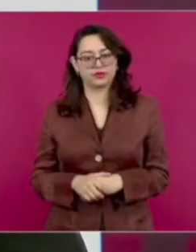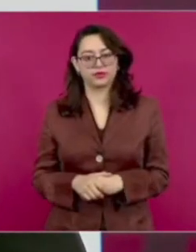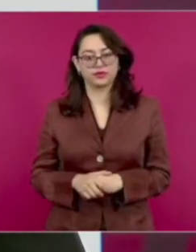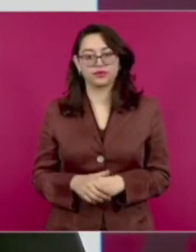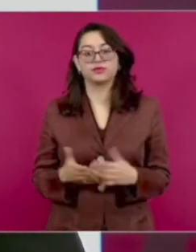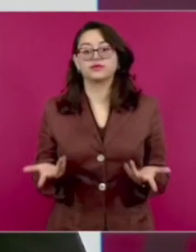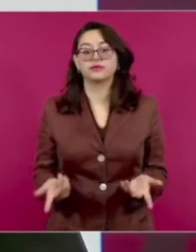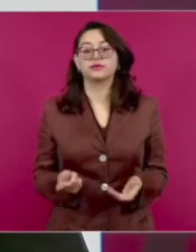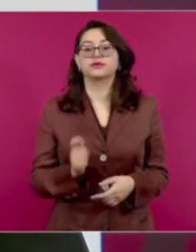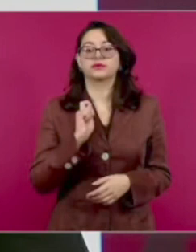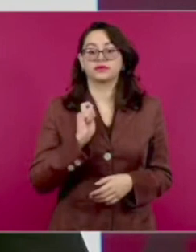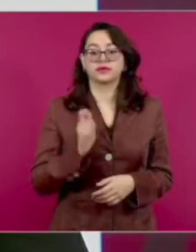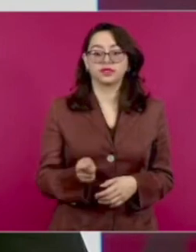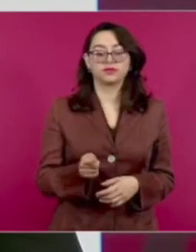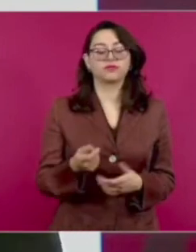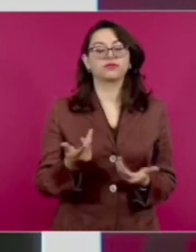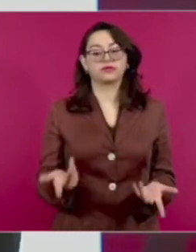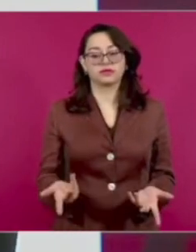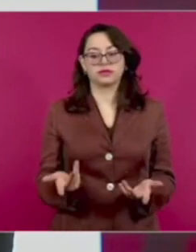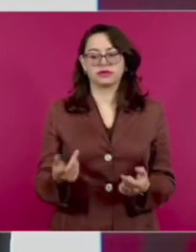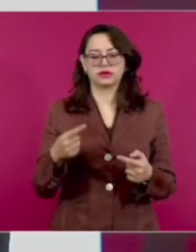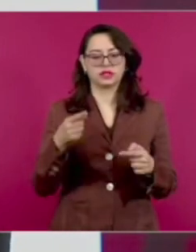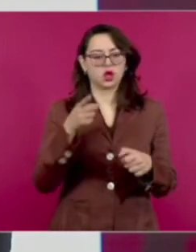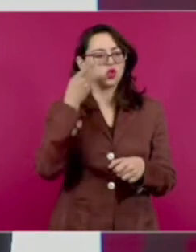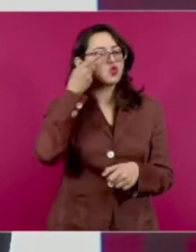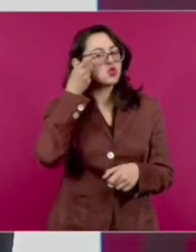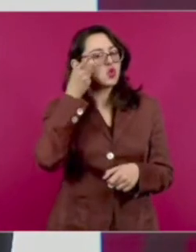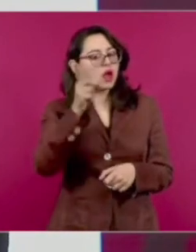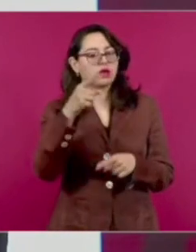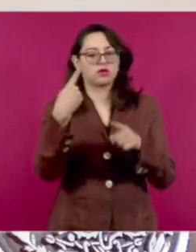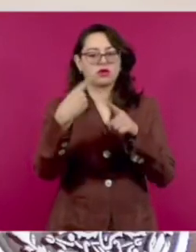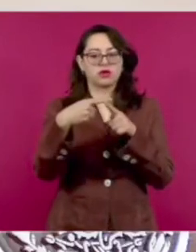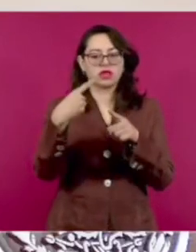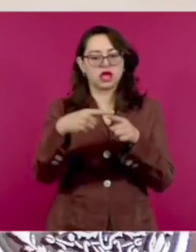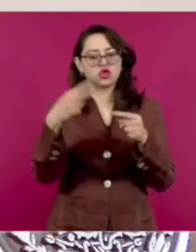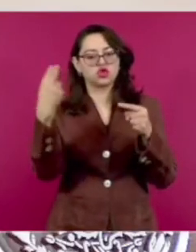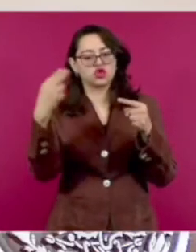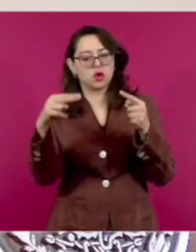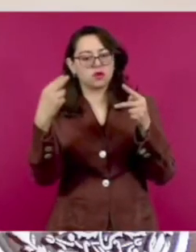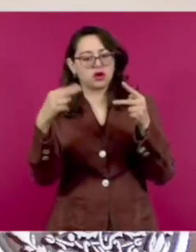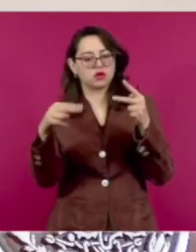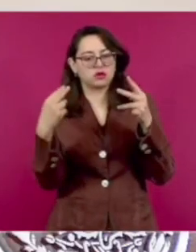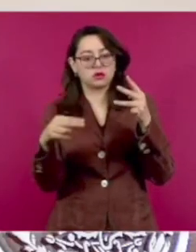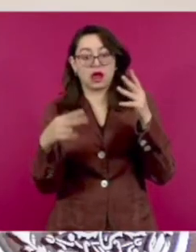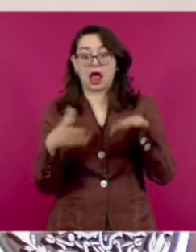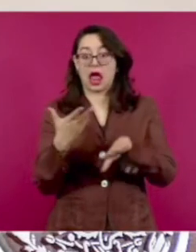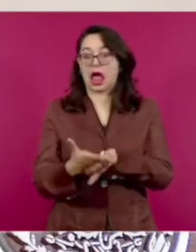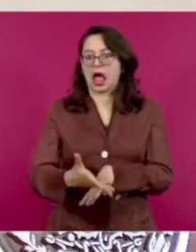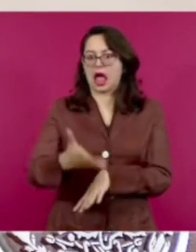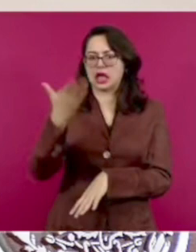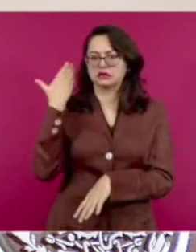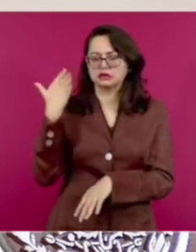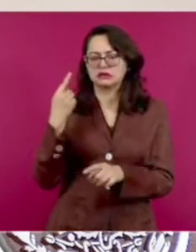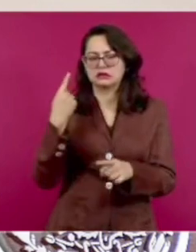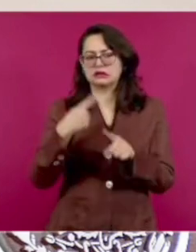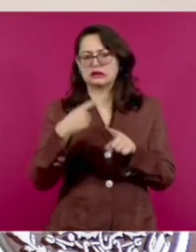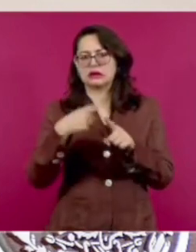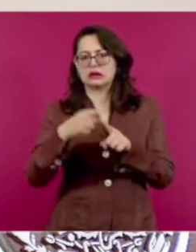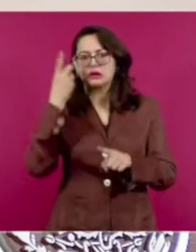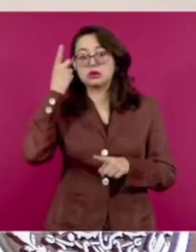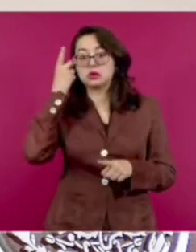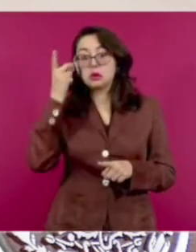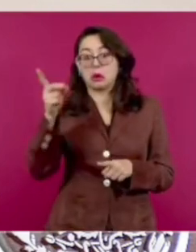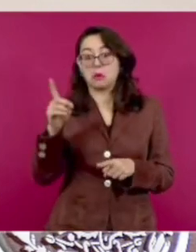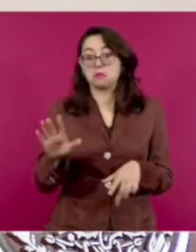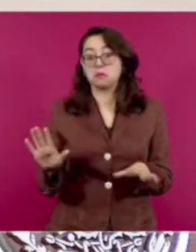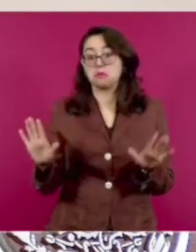nombres de los propietarios y, por tanto, sacar a las unidades del anonimato para evitar que